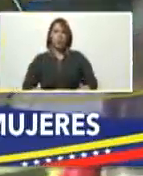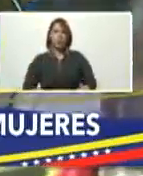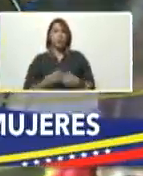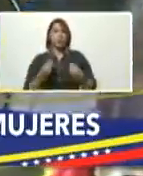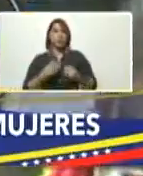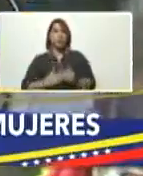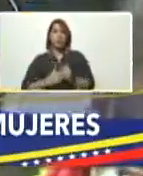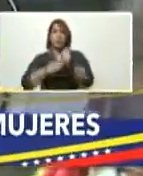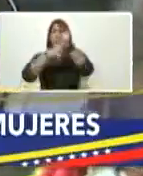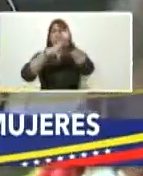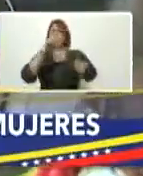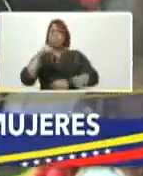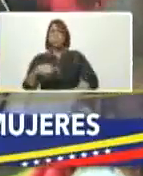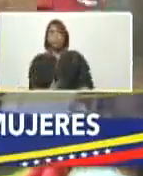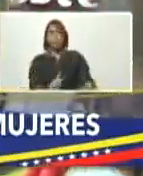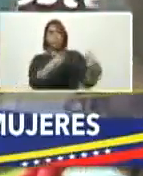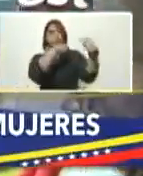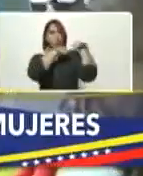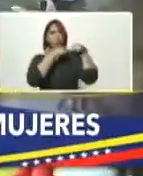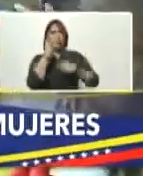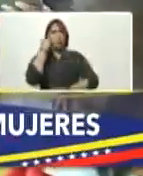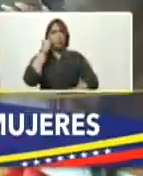lideresa, como jefa.